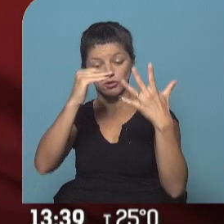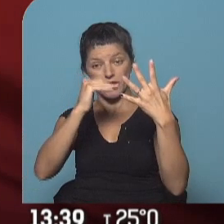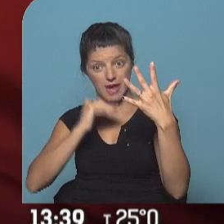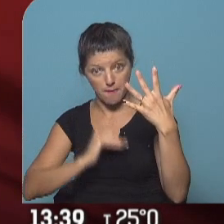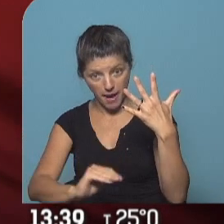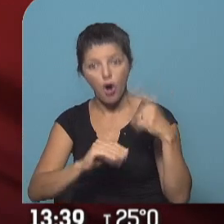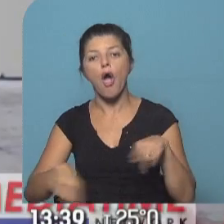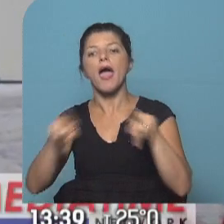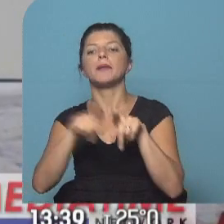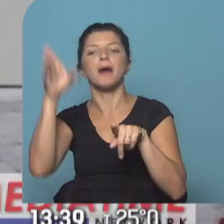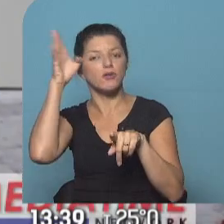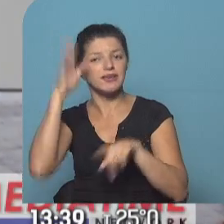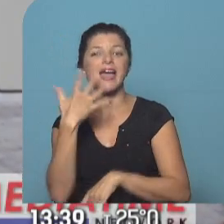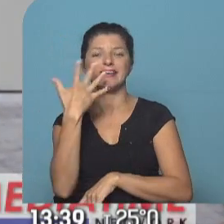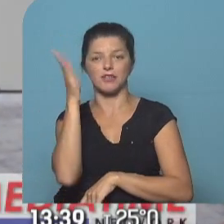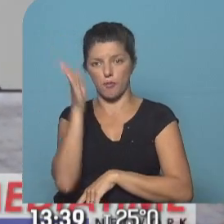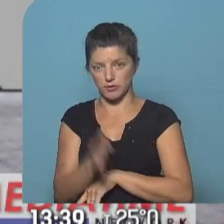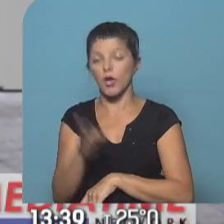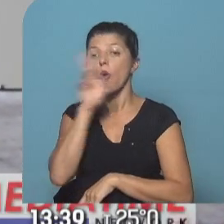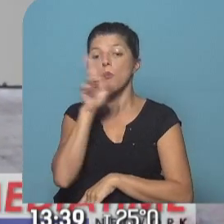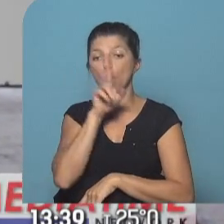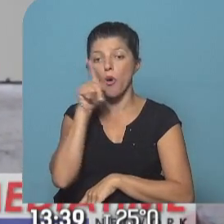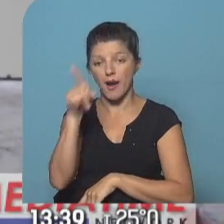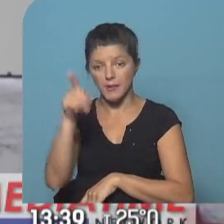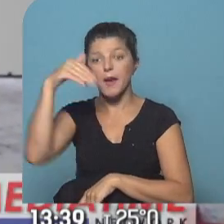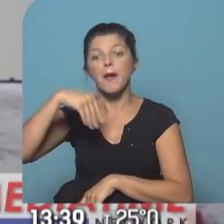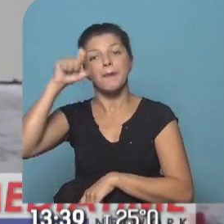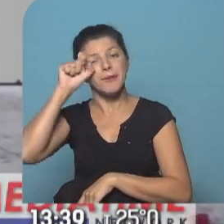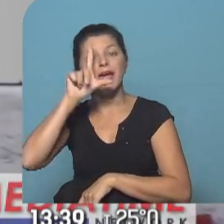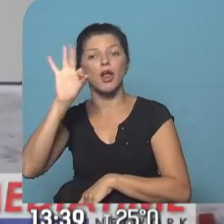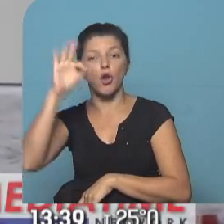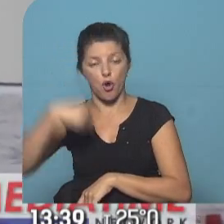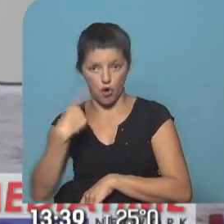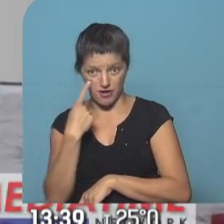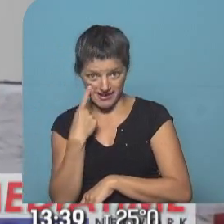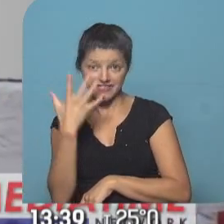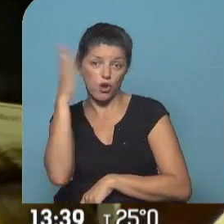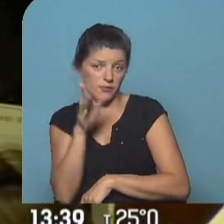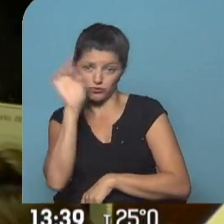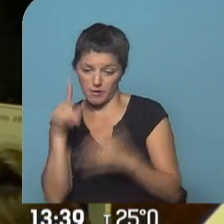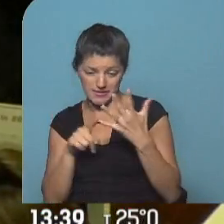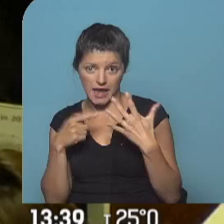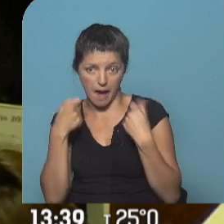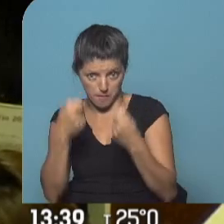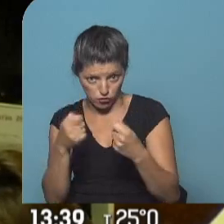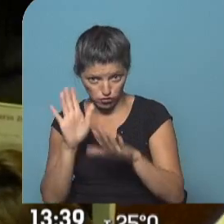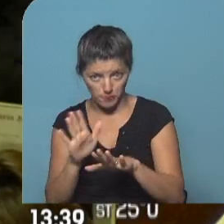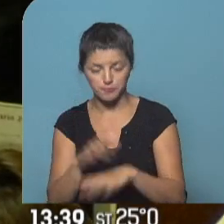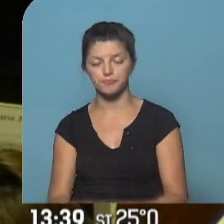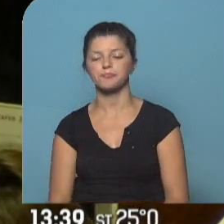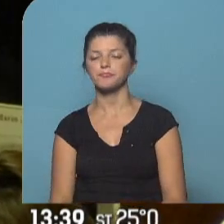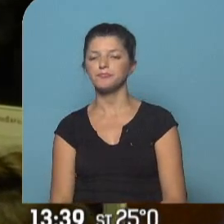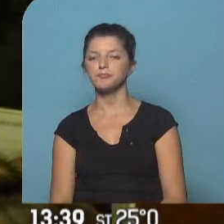xenófobos Hermanos de Italia, de Giorgia Meloni, que cosechan el 5% de las preferencias. Frente a este